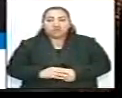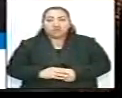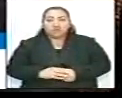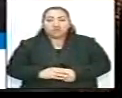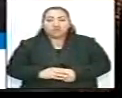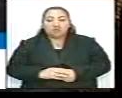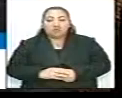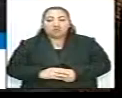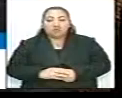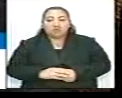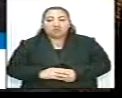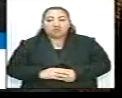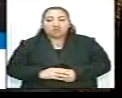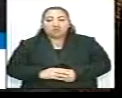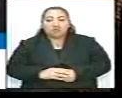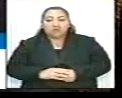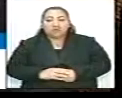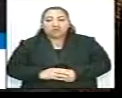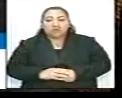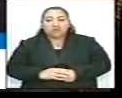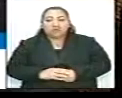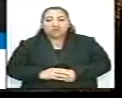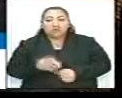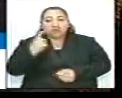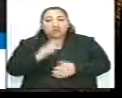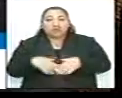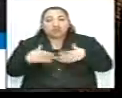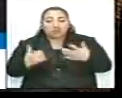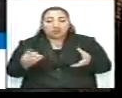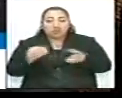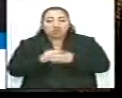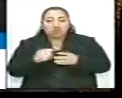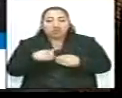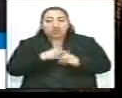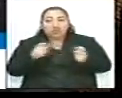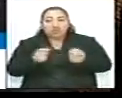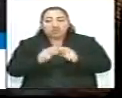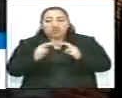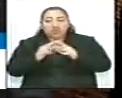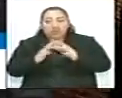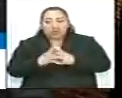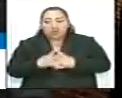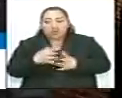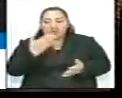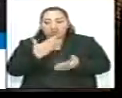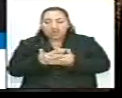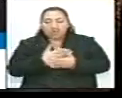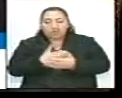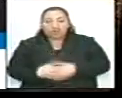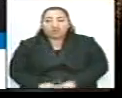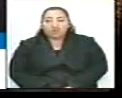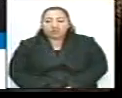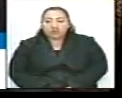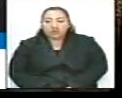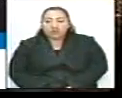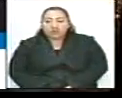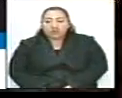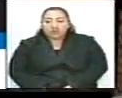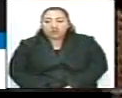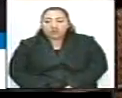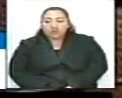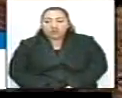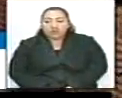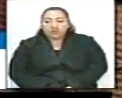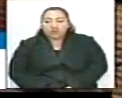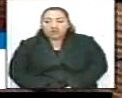para que podamos tomarlo en consideración en nuestra Comisión de Vivienda. Muchas gracias, presidente.